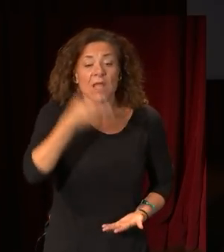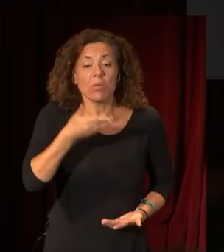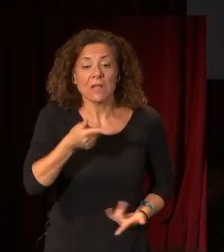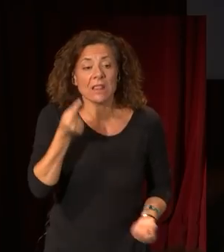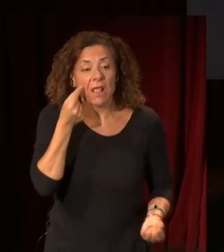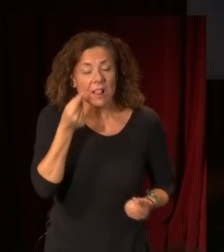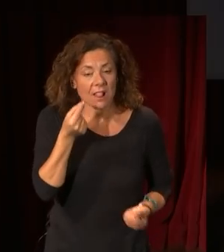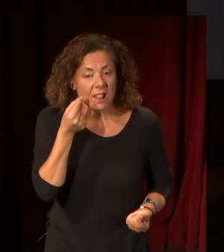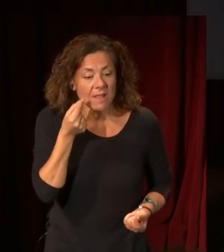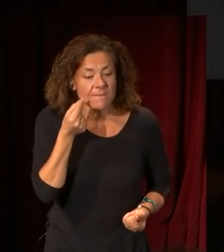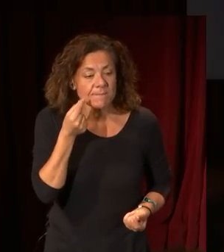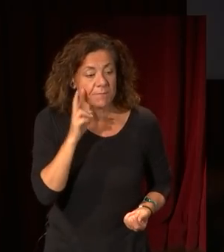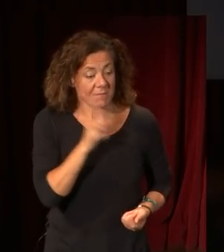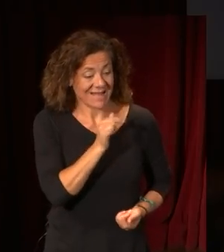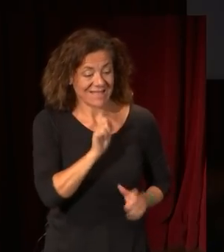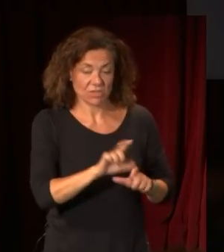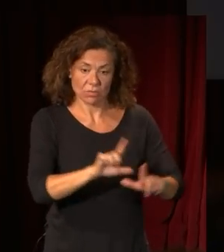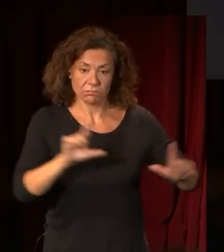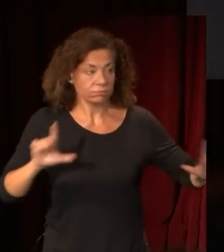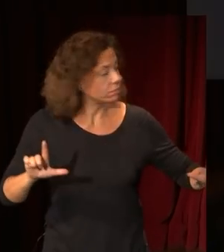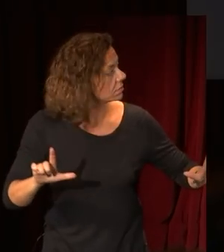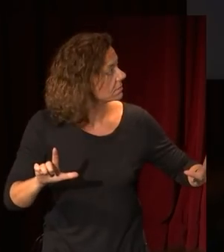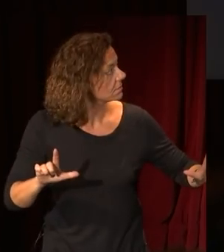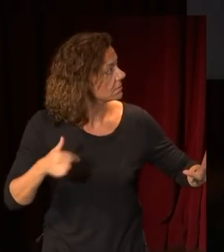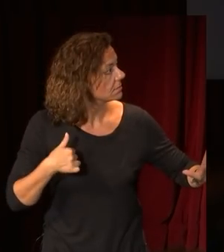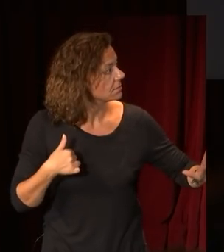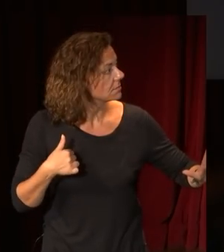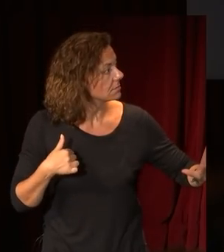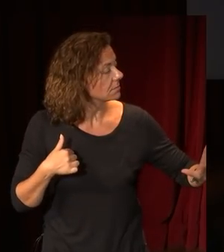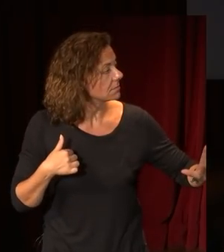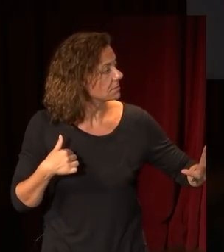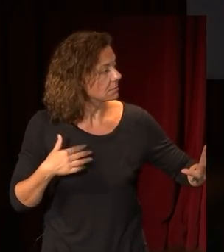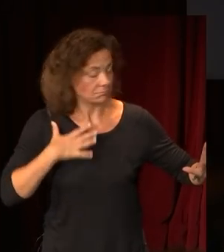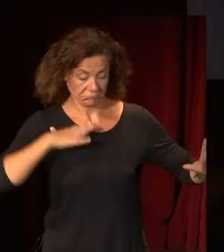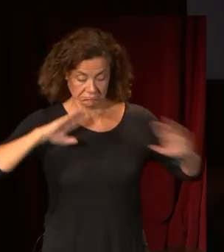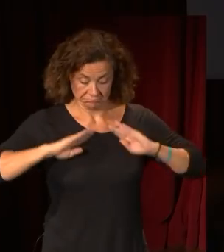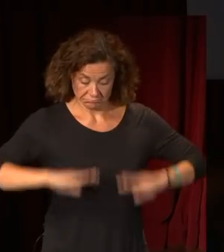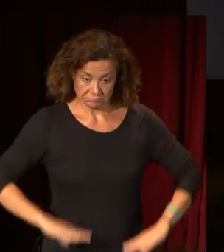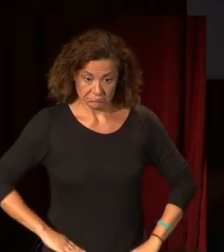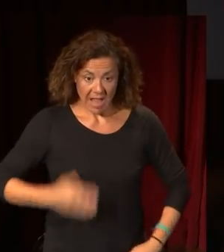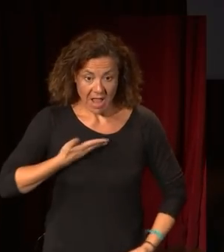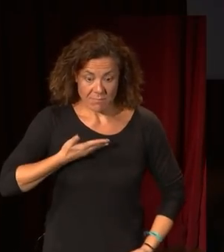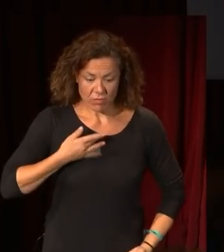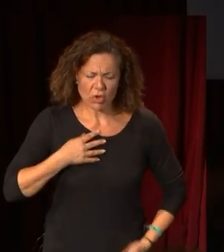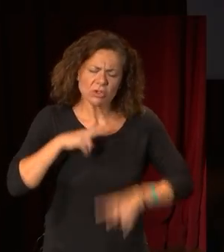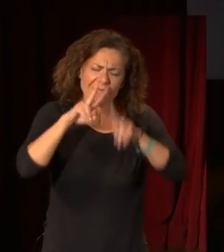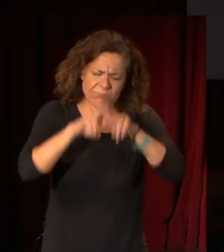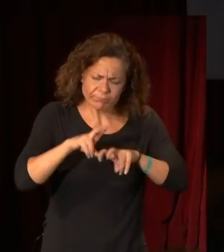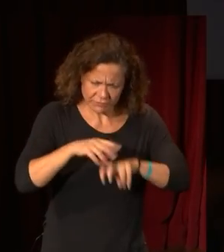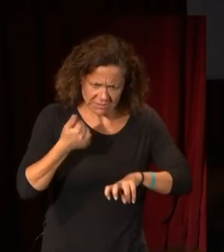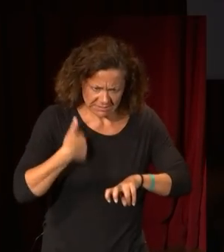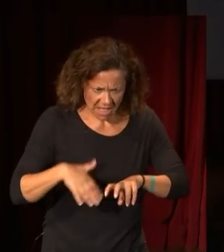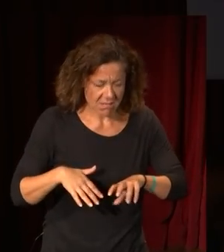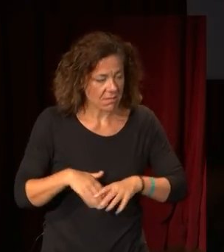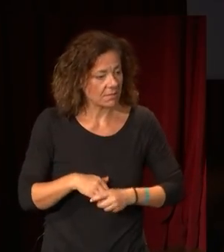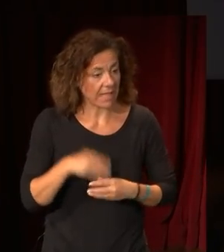que esta pieza es una pieza que viste de armadura que con los estudios que hemos realizado en